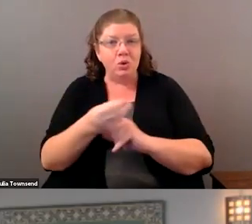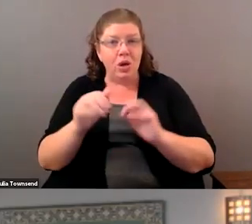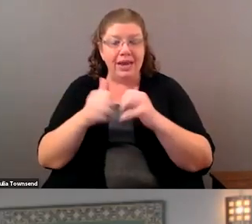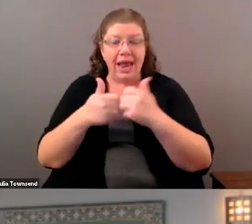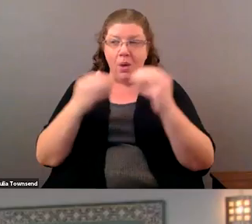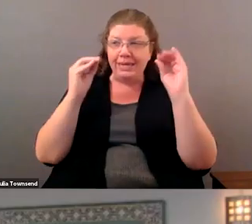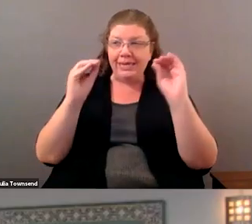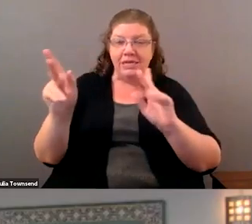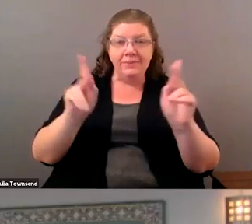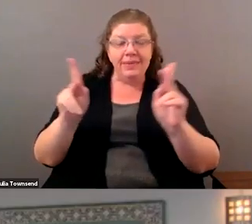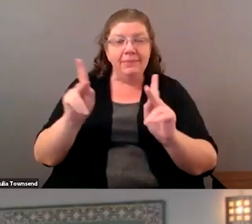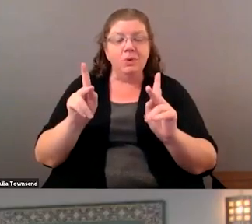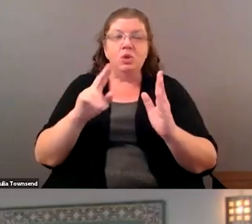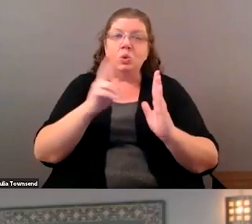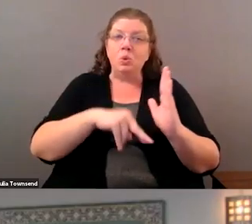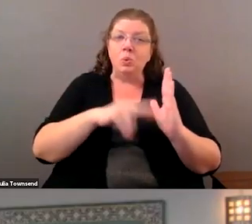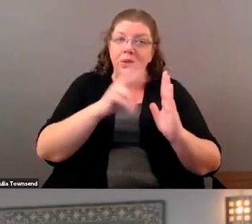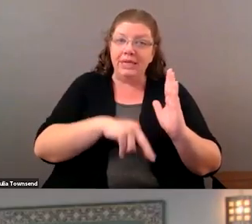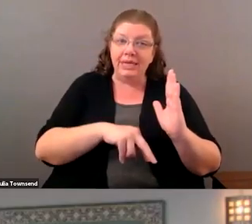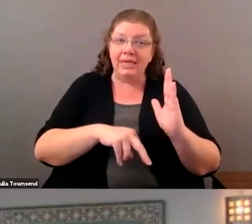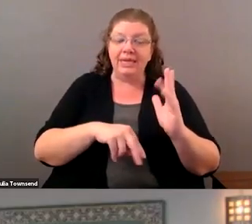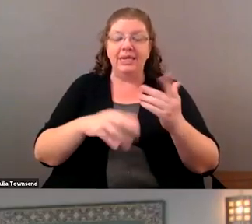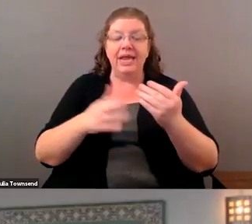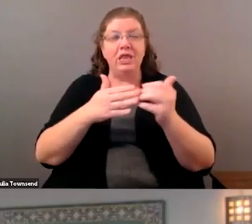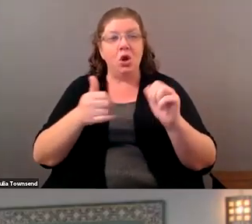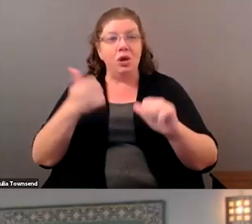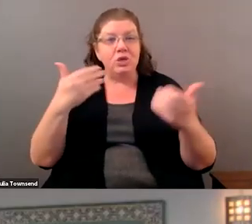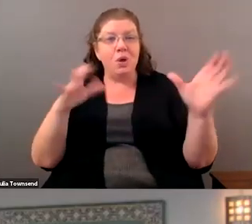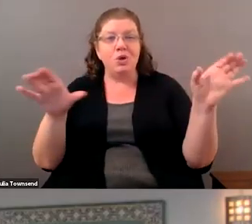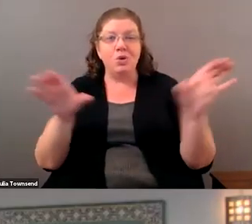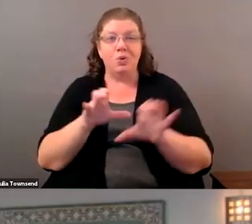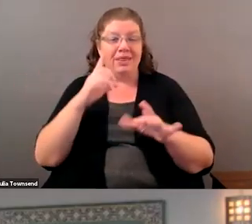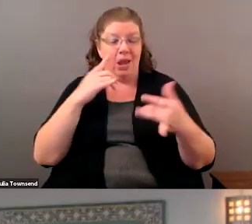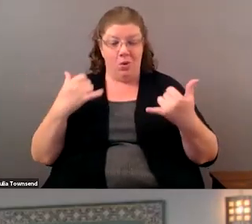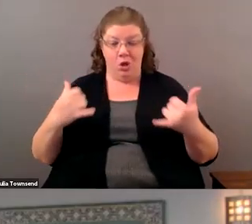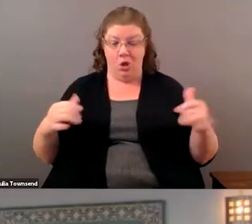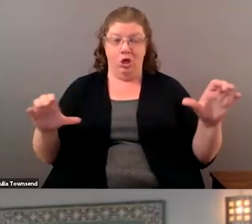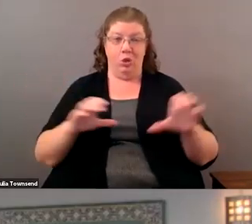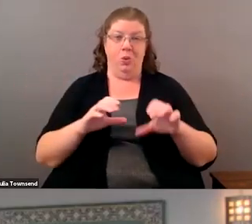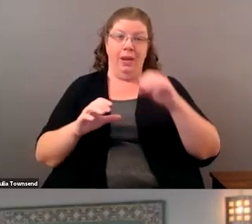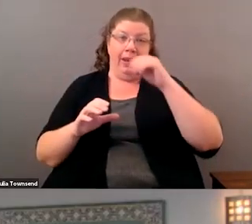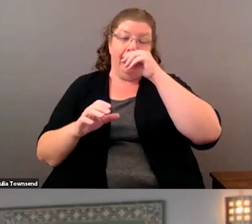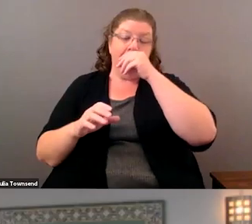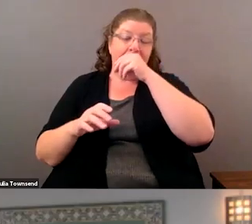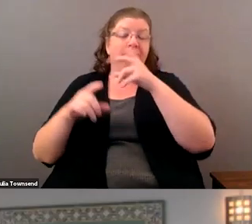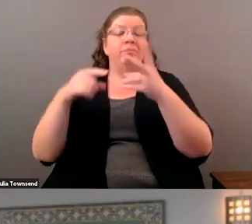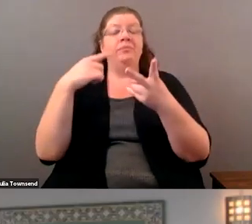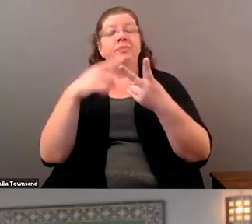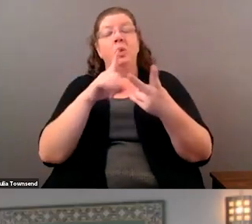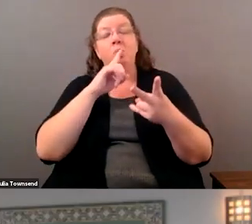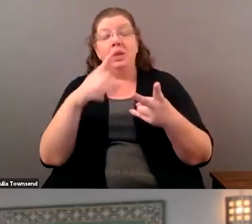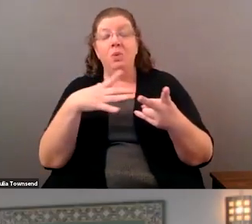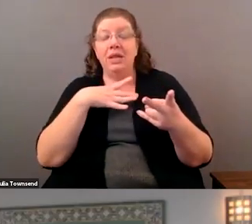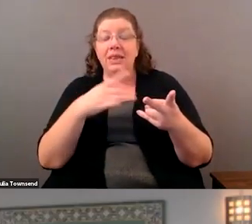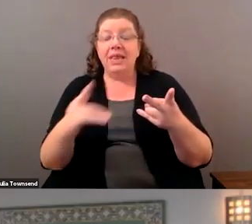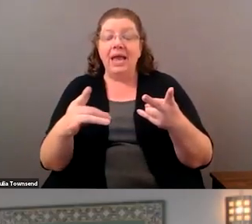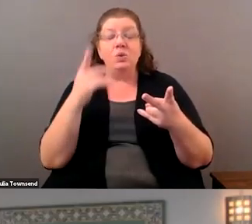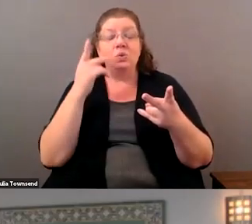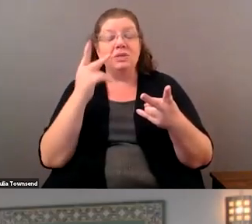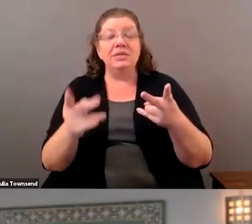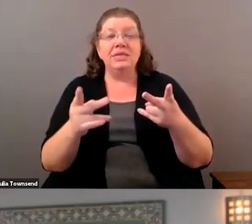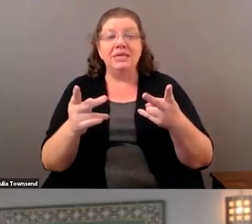tratando de influir nuestra cultura actual en cómo enseñamos a las personas a leer y hay maneras más fáciles